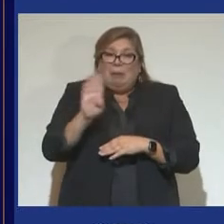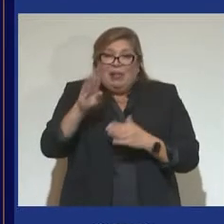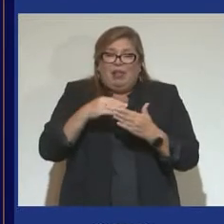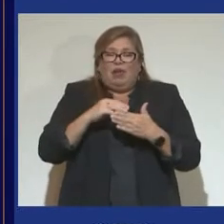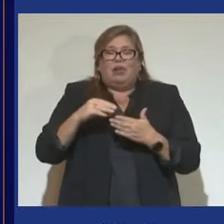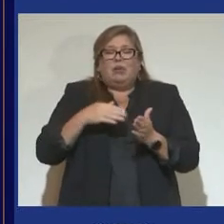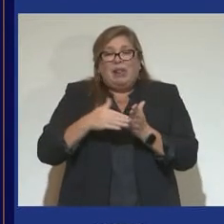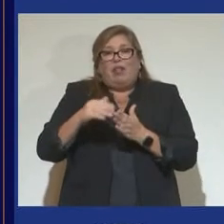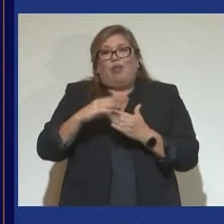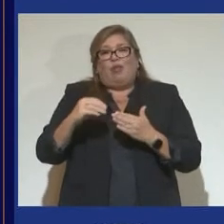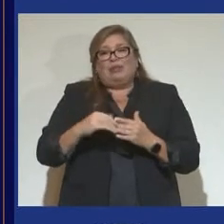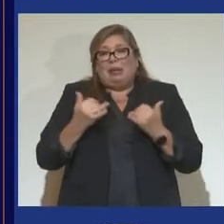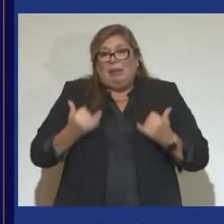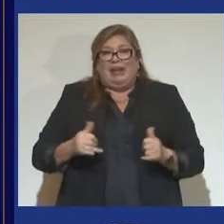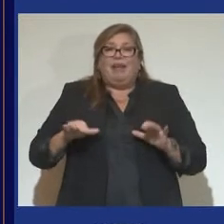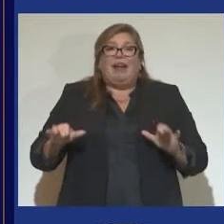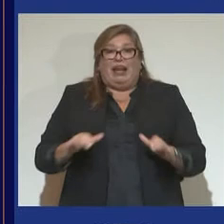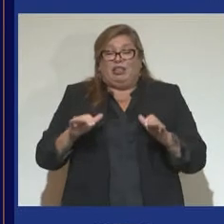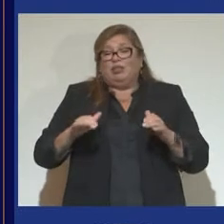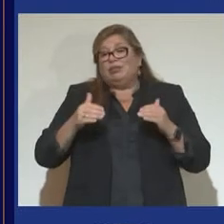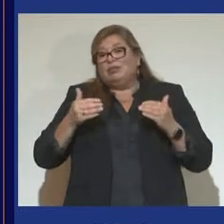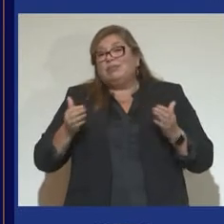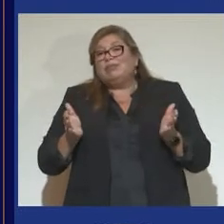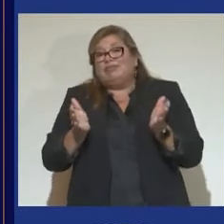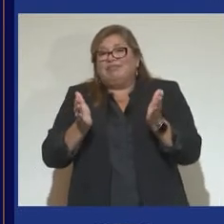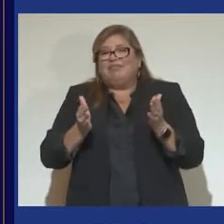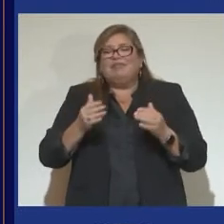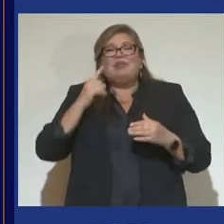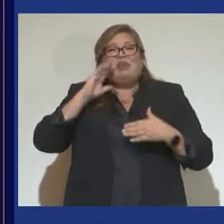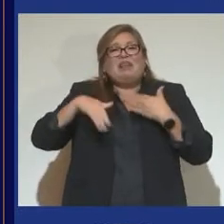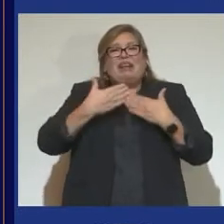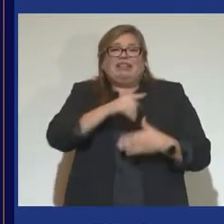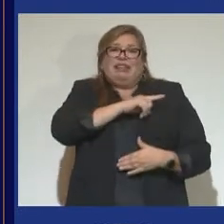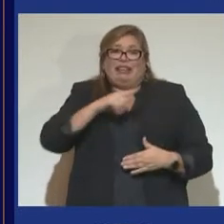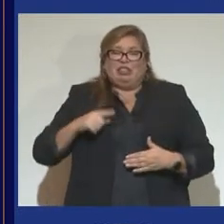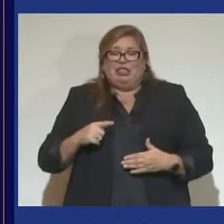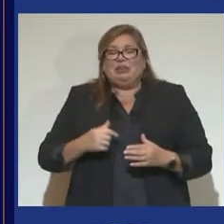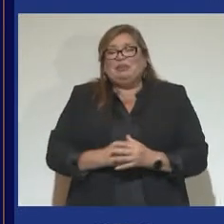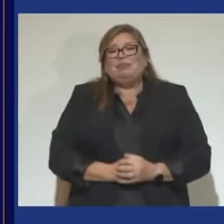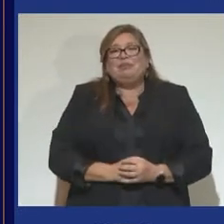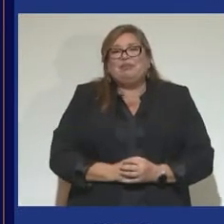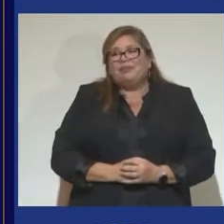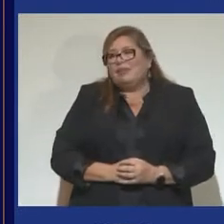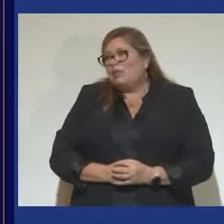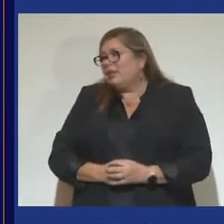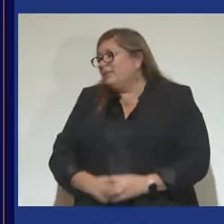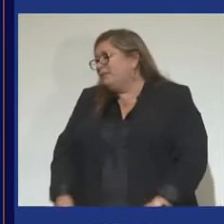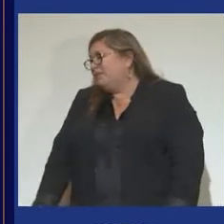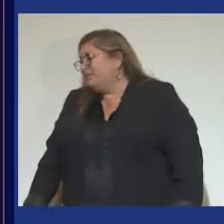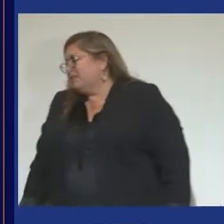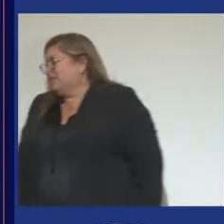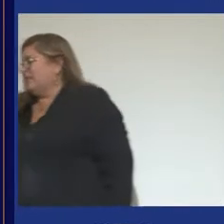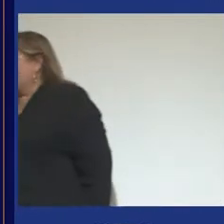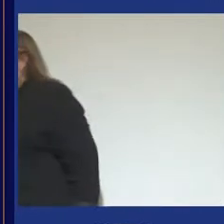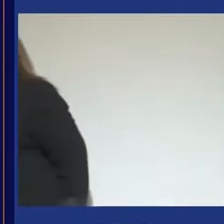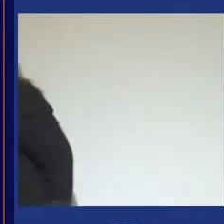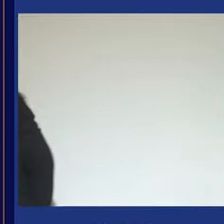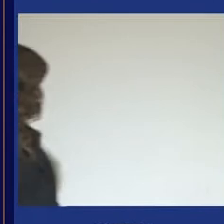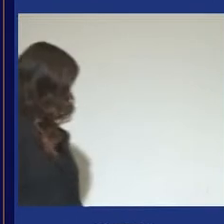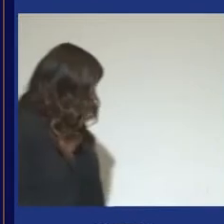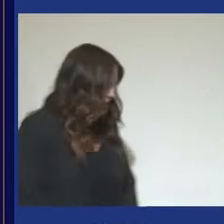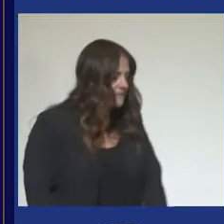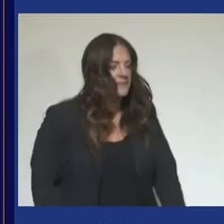este plan de acción inmediata de 2 mil millones de dólares y lo proporcionamos a la legislatura habiendo dicho eso la